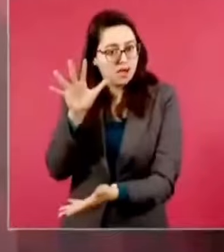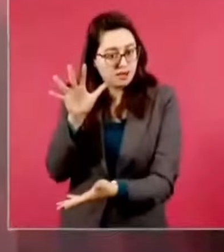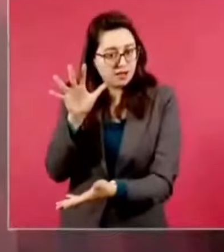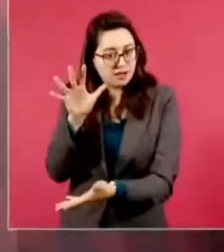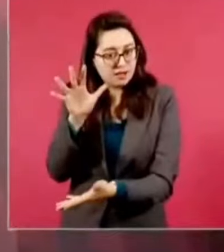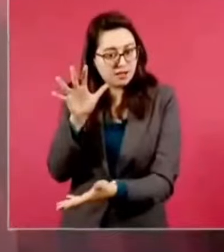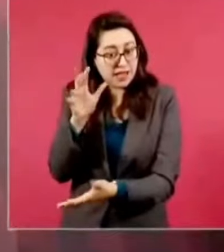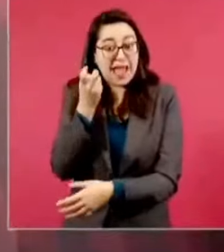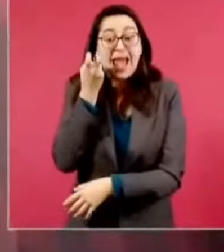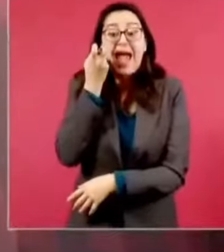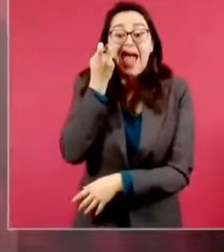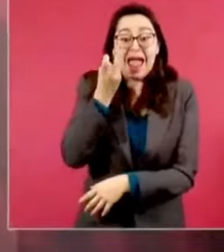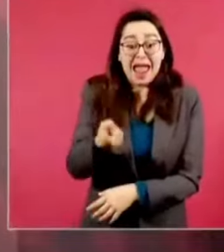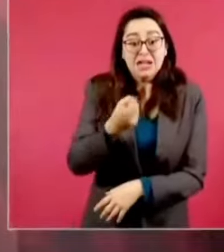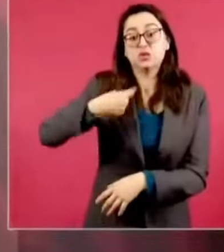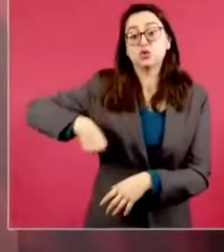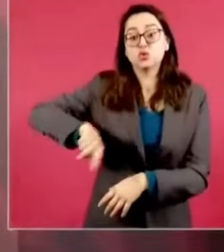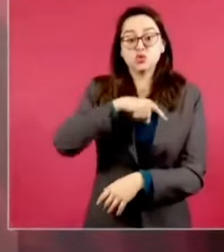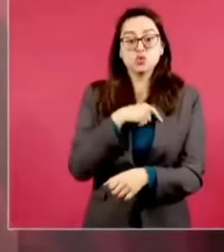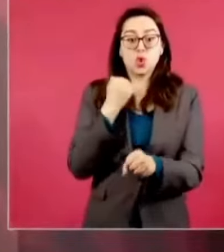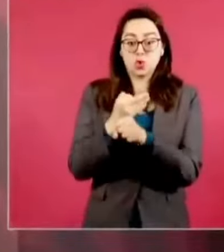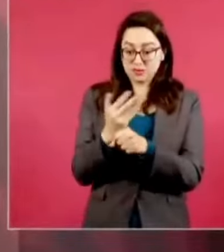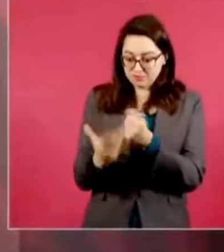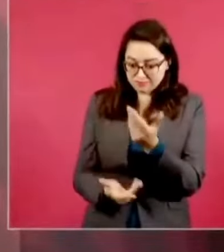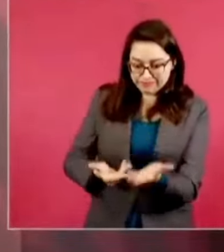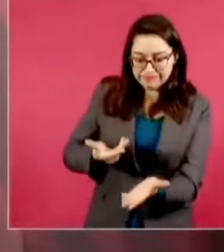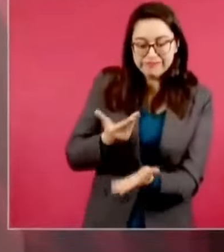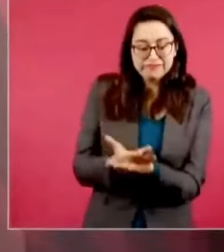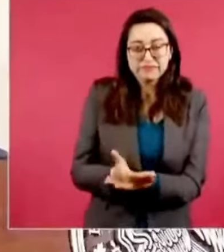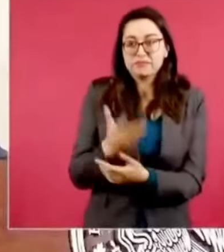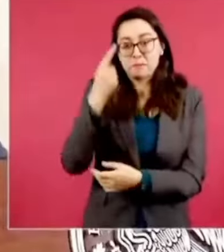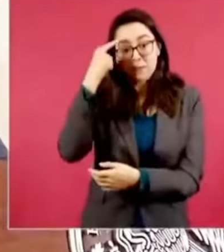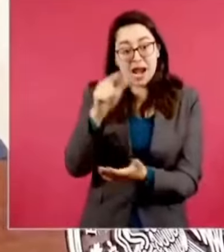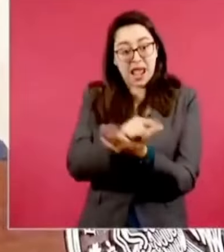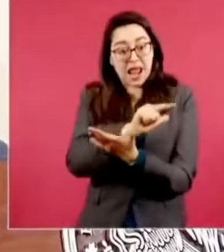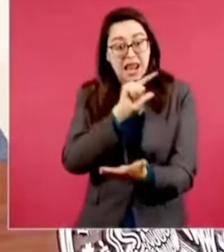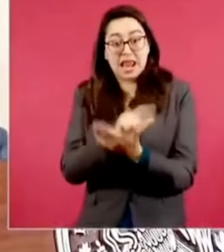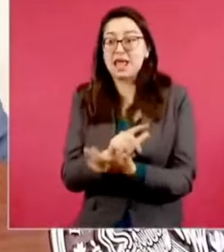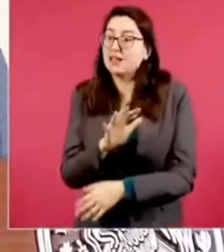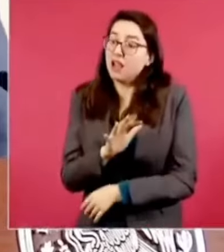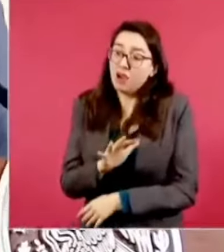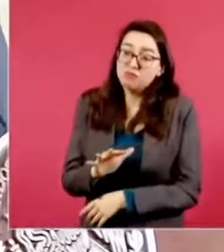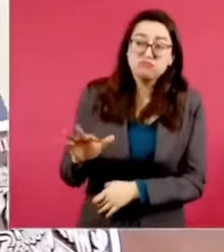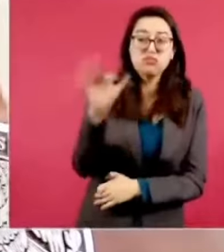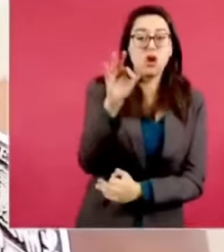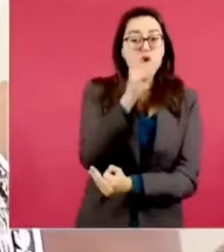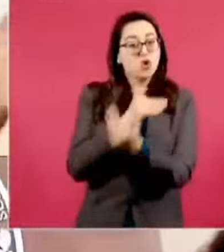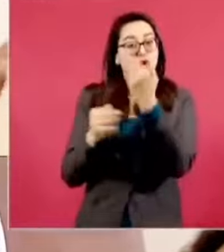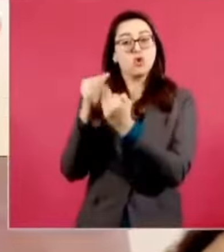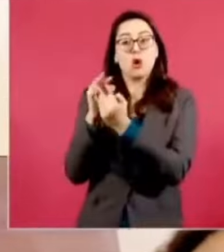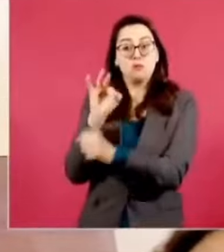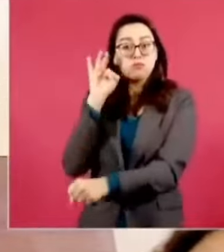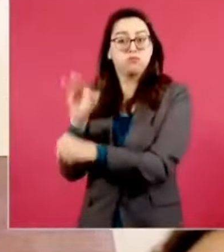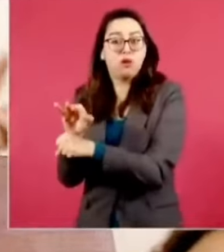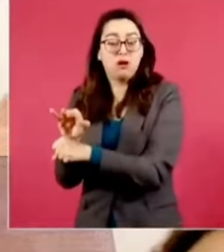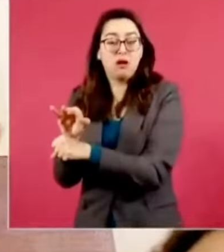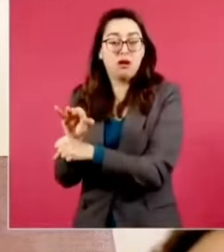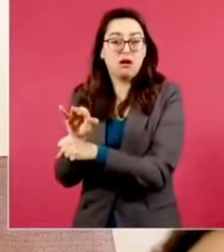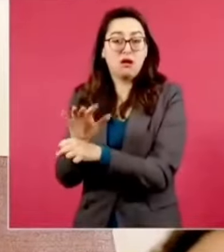las leyes protejan a todos, sean de todos, no que sean leyes